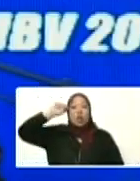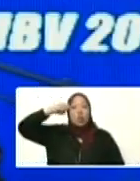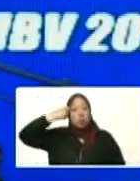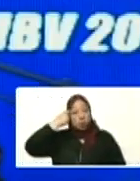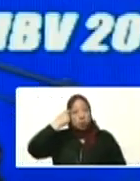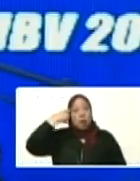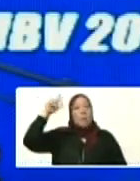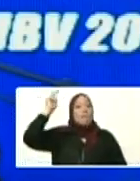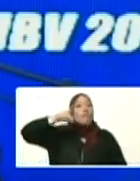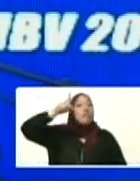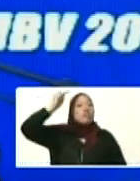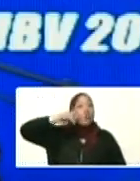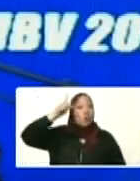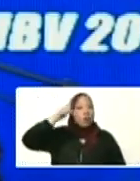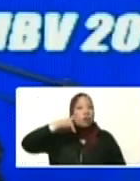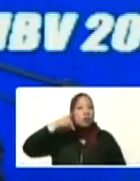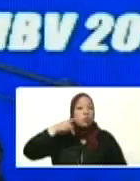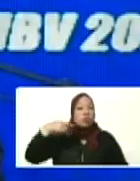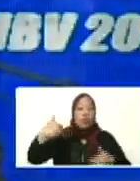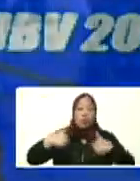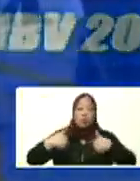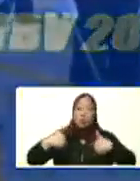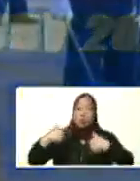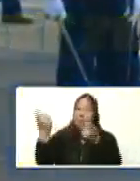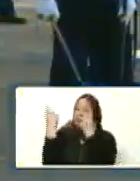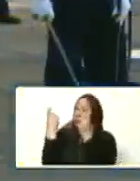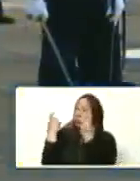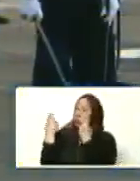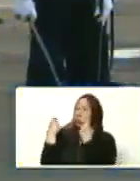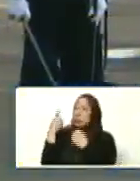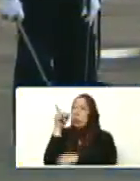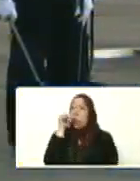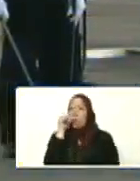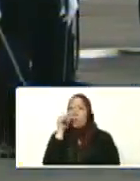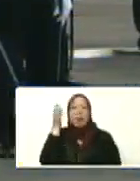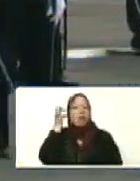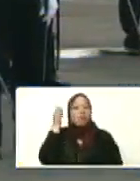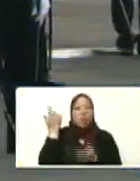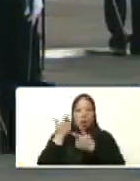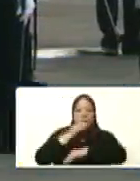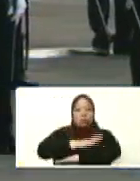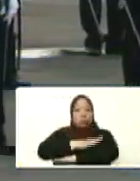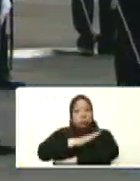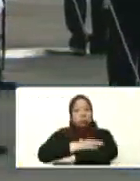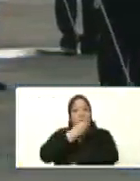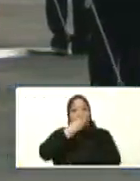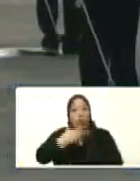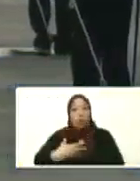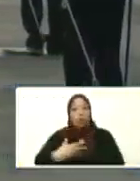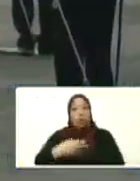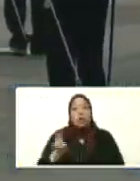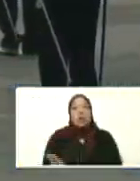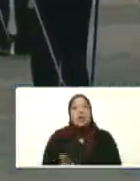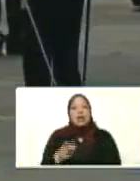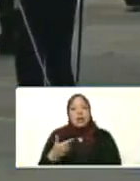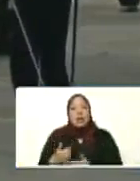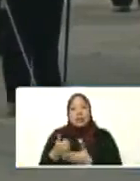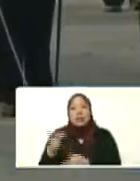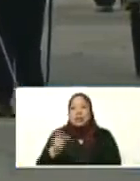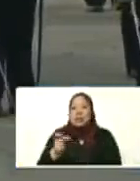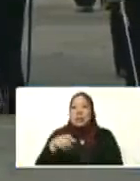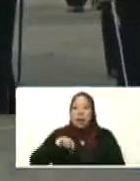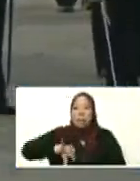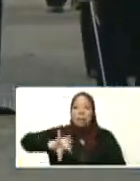oficiales y docentes que contribuyeron a nuestra forja como hombres y mujeres dignos y útiles a la patria. A